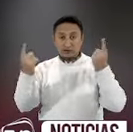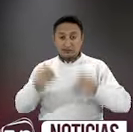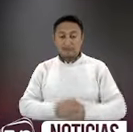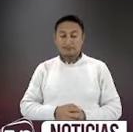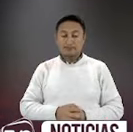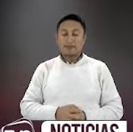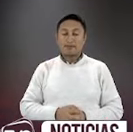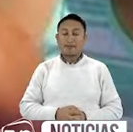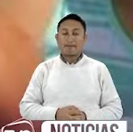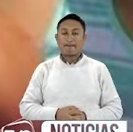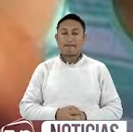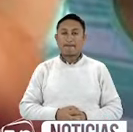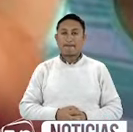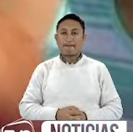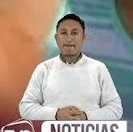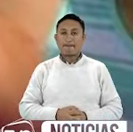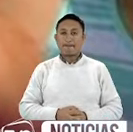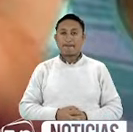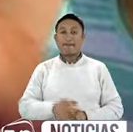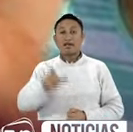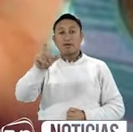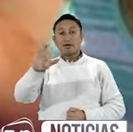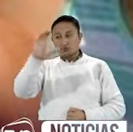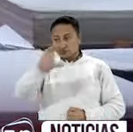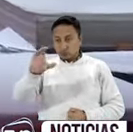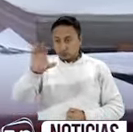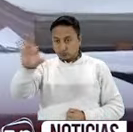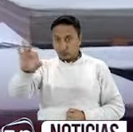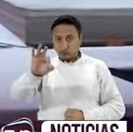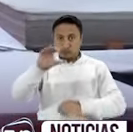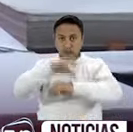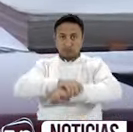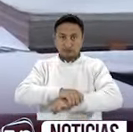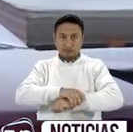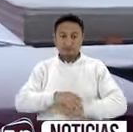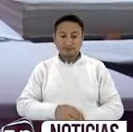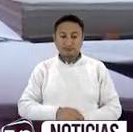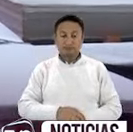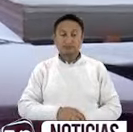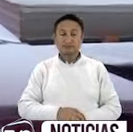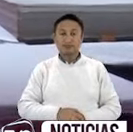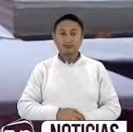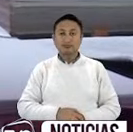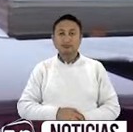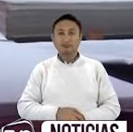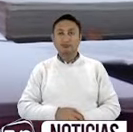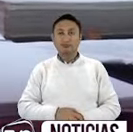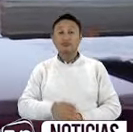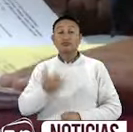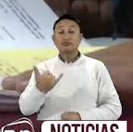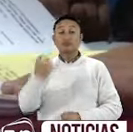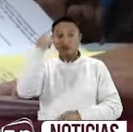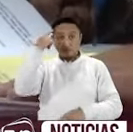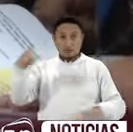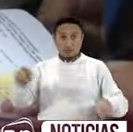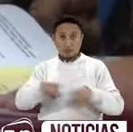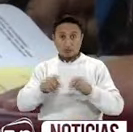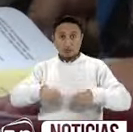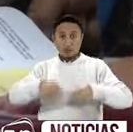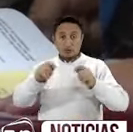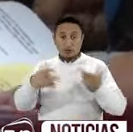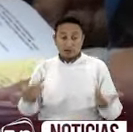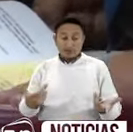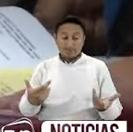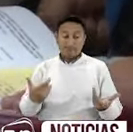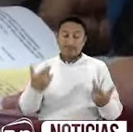nivel internacional para su ubicación y captura. Al existir convenciones internacionales a Panamá, no le quedó más que